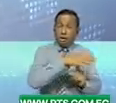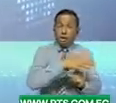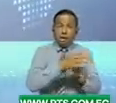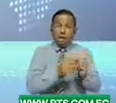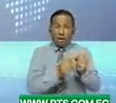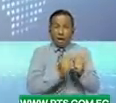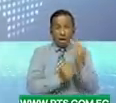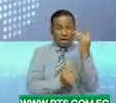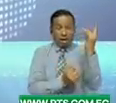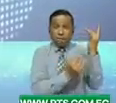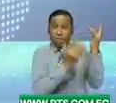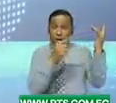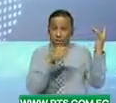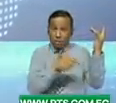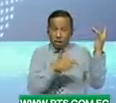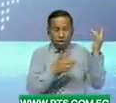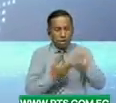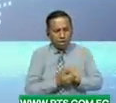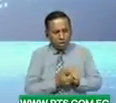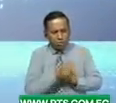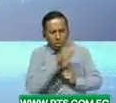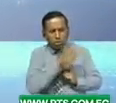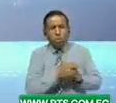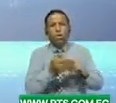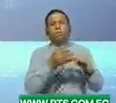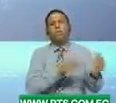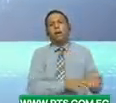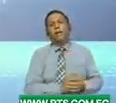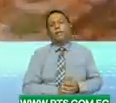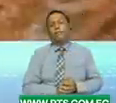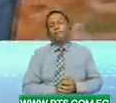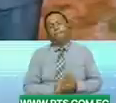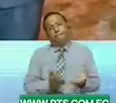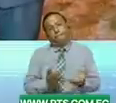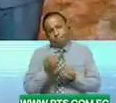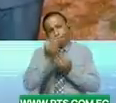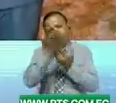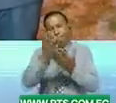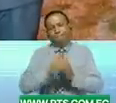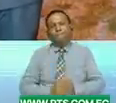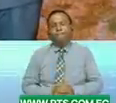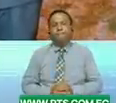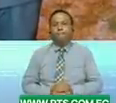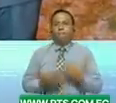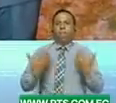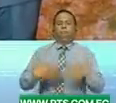se encuentra en aquel sitio. Así está la ciudad por ahora. Adelante, Ánale.